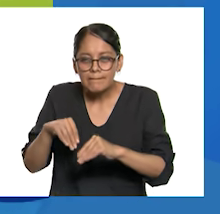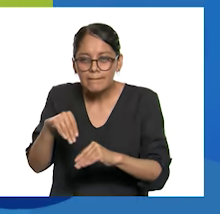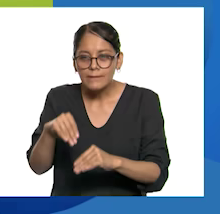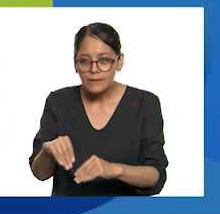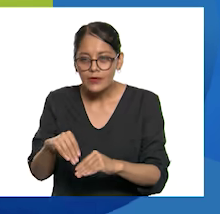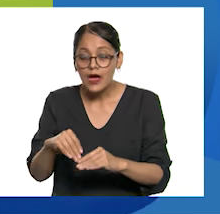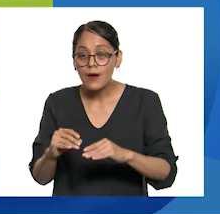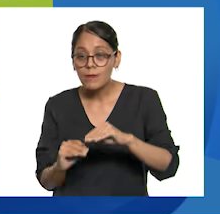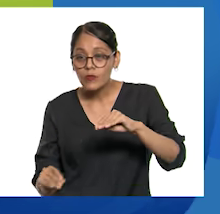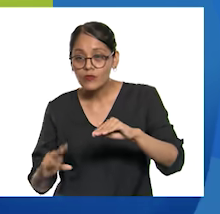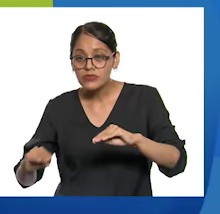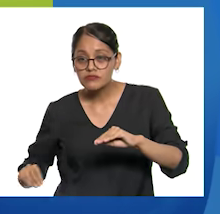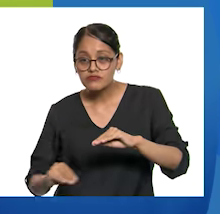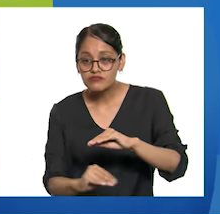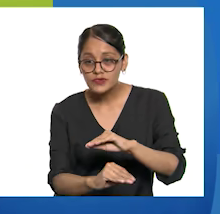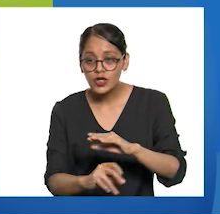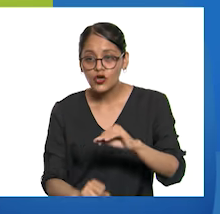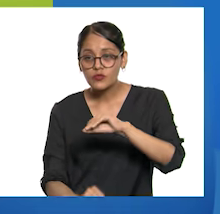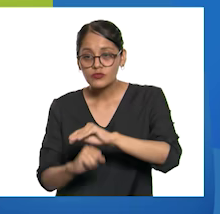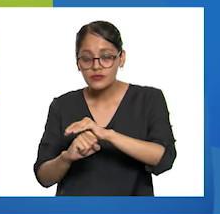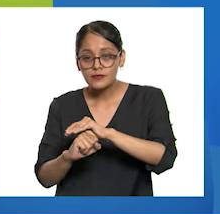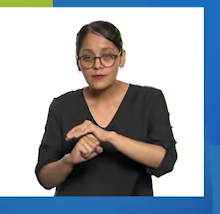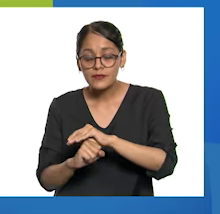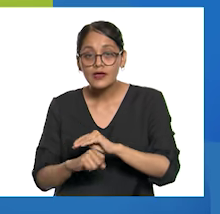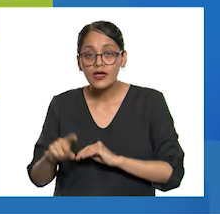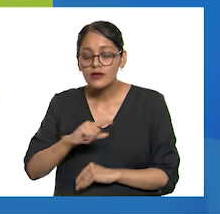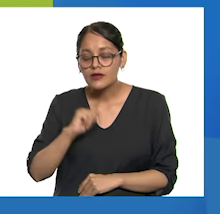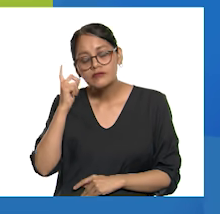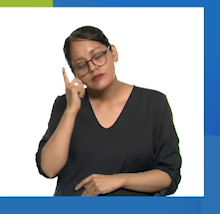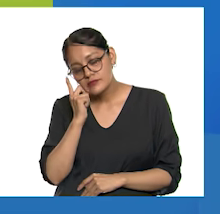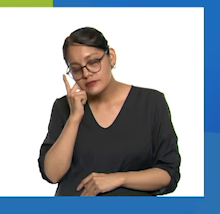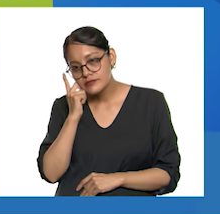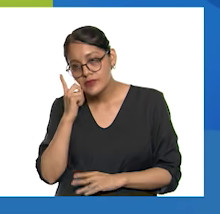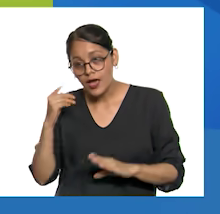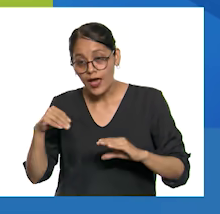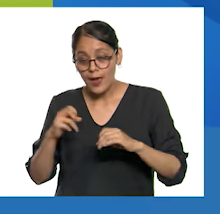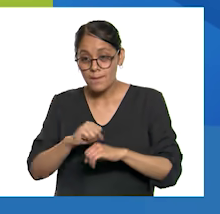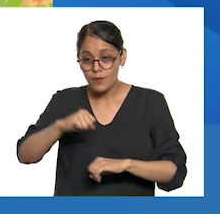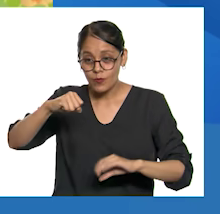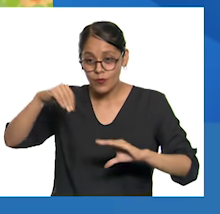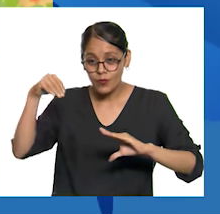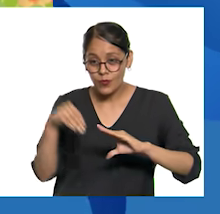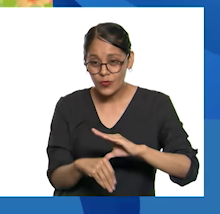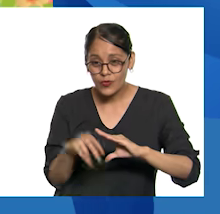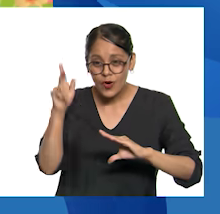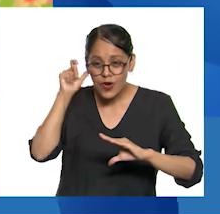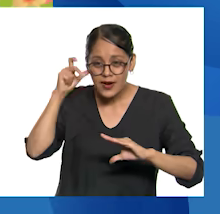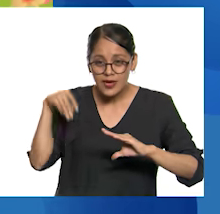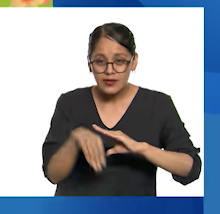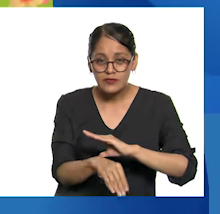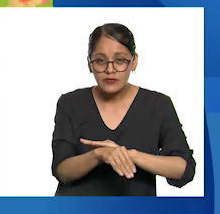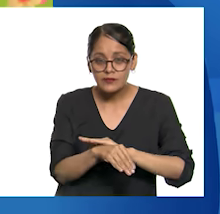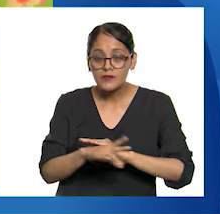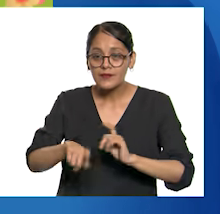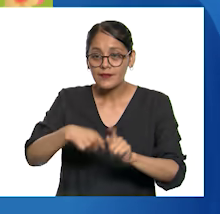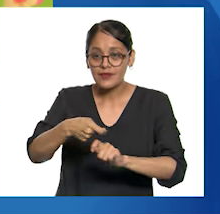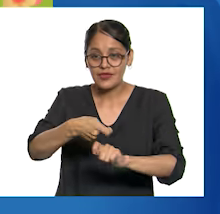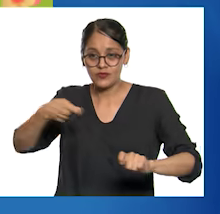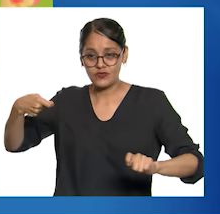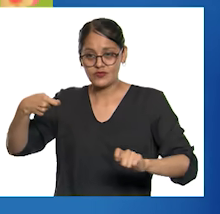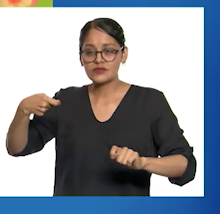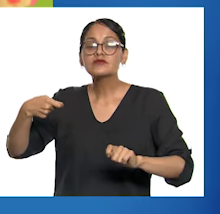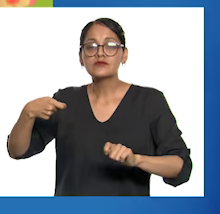Pocos momentos hacía que estaba apostado cuando un conejillo entró corriendo en ella. El gato tiró de los cordones